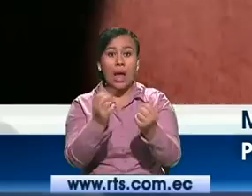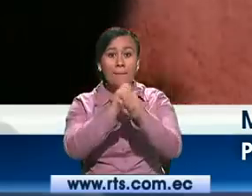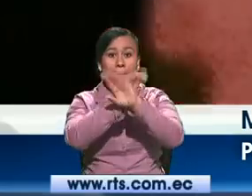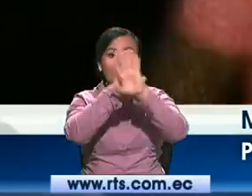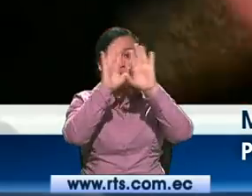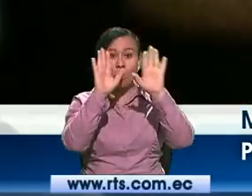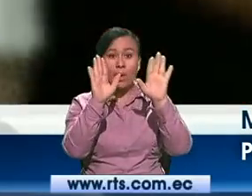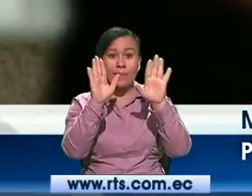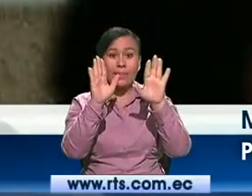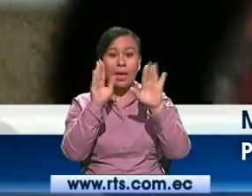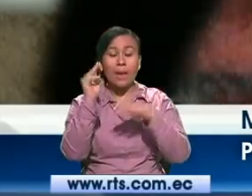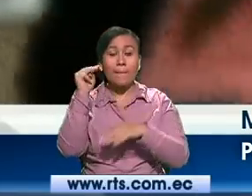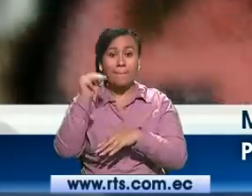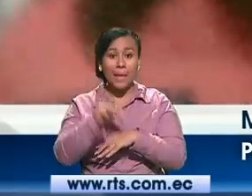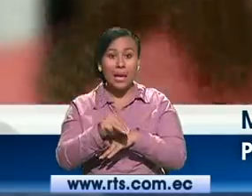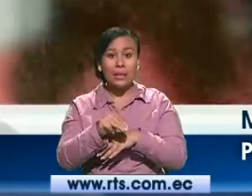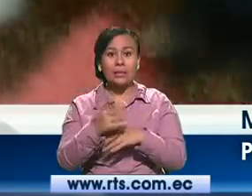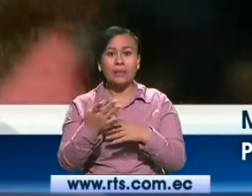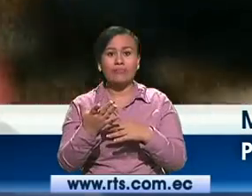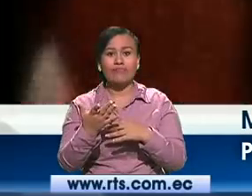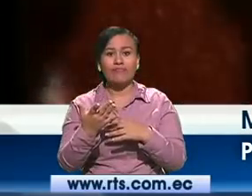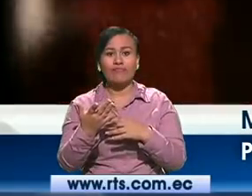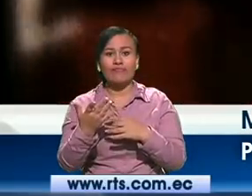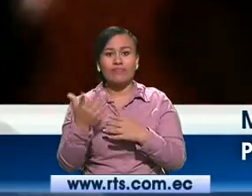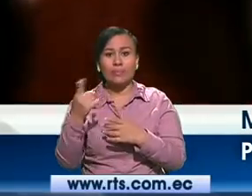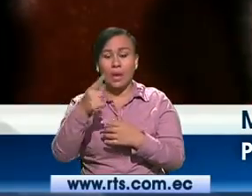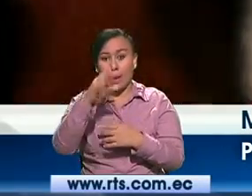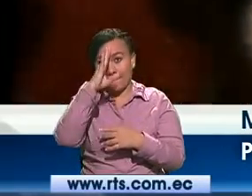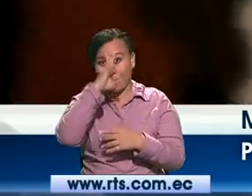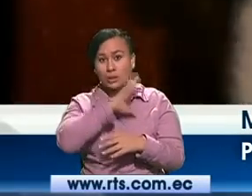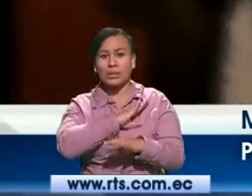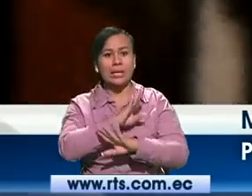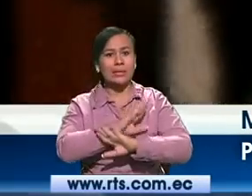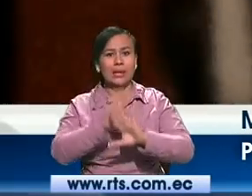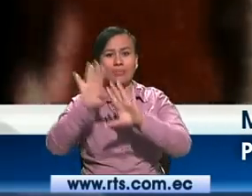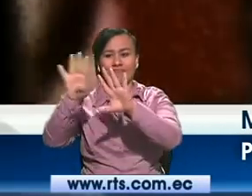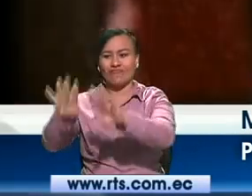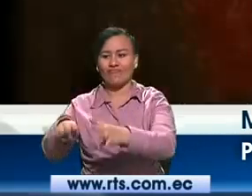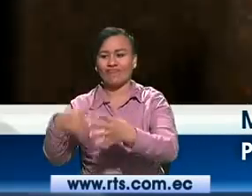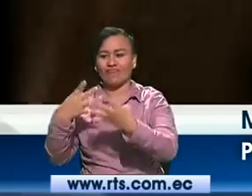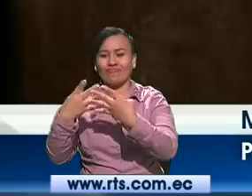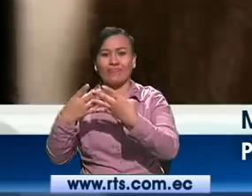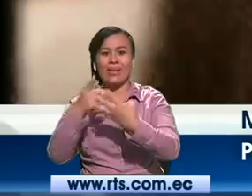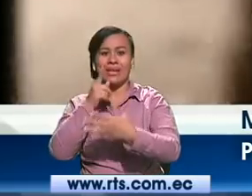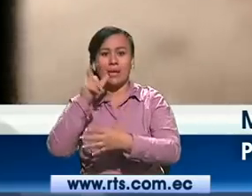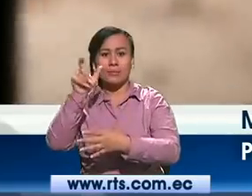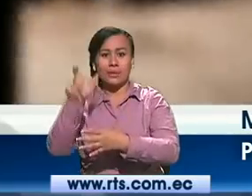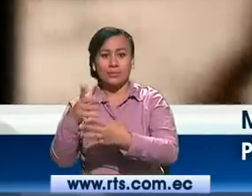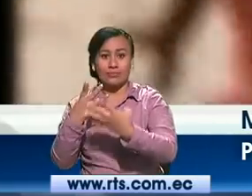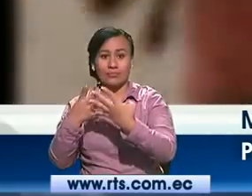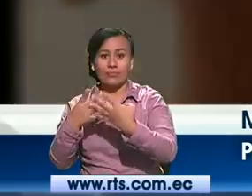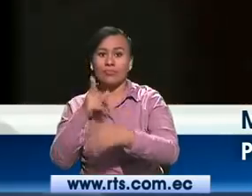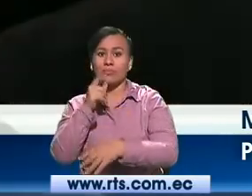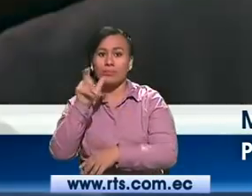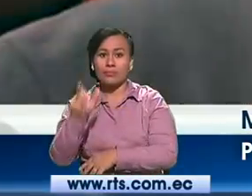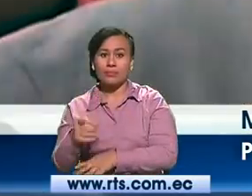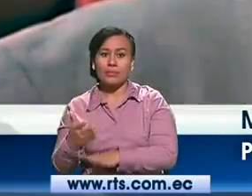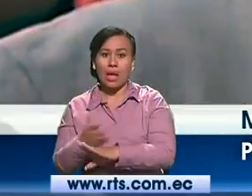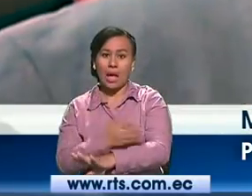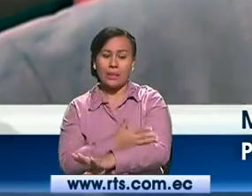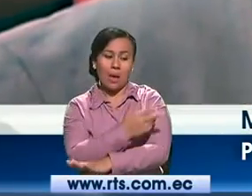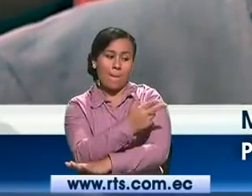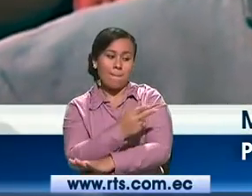mañana de este martes, elementos de la DINASED capturaron al autor de los 4 disparos durante el asalto. La